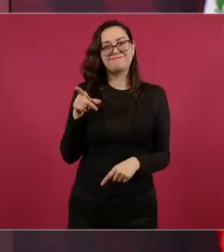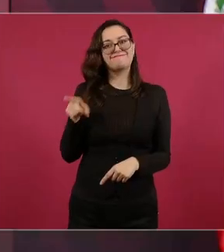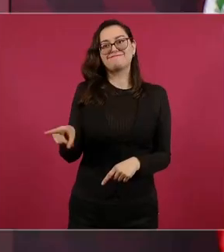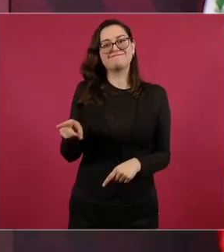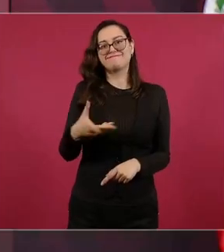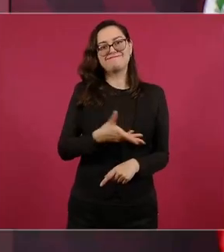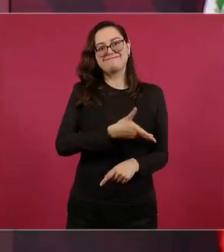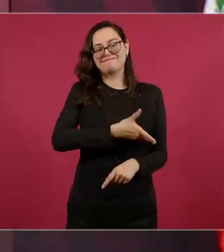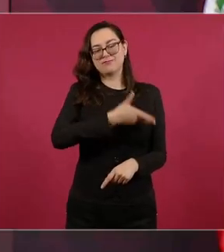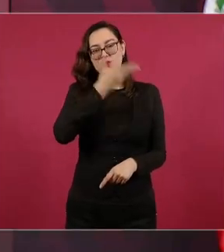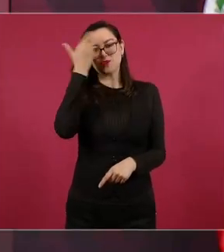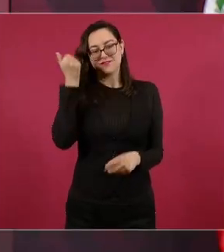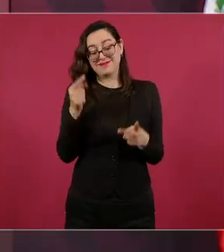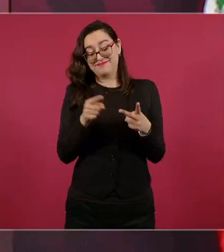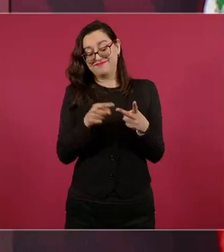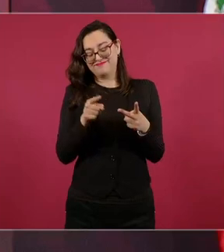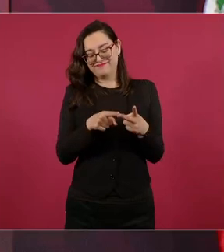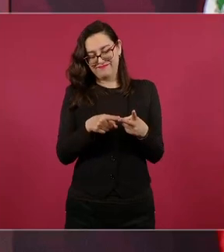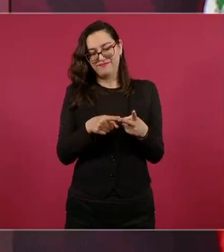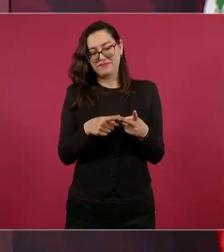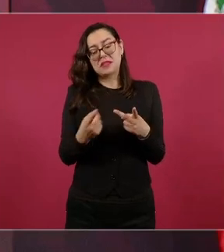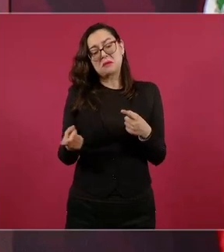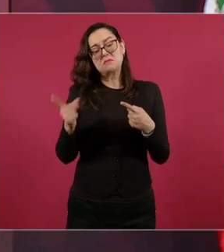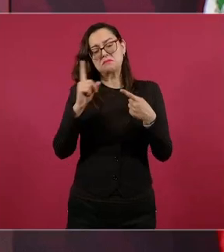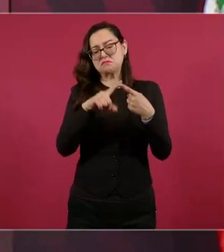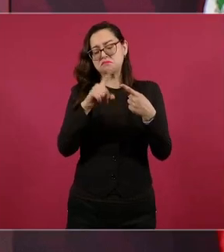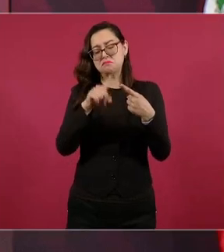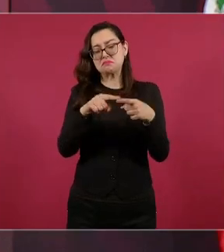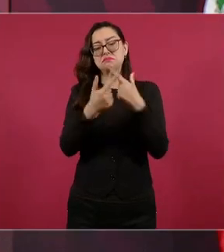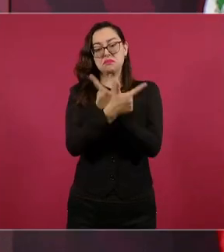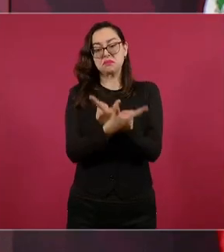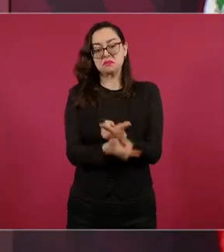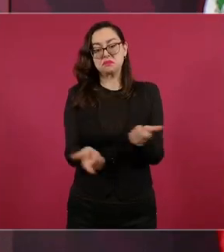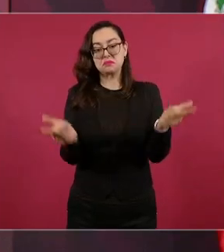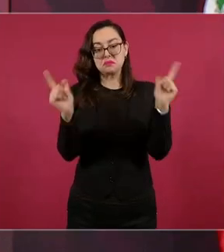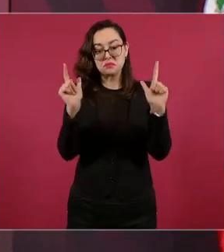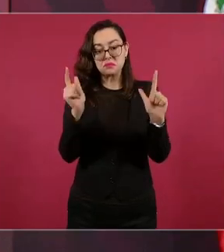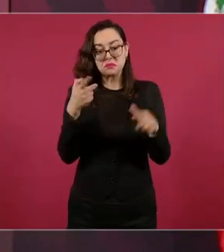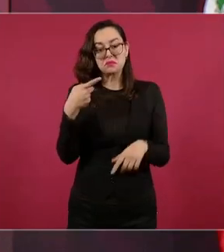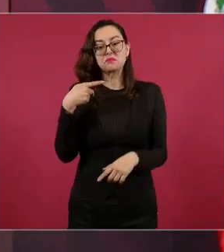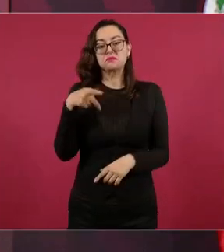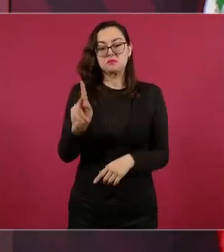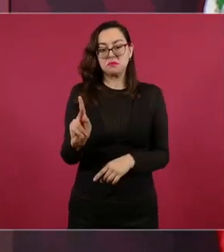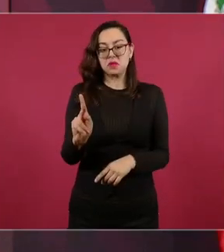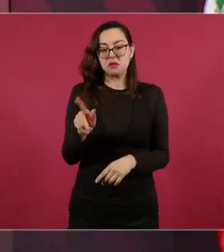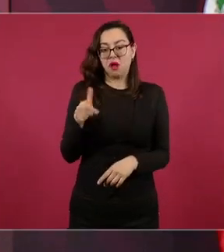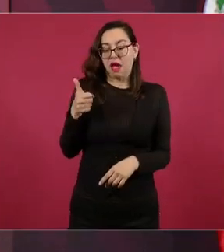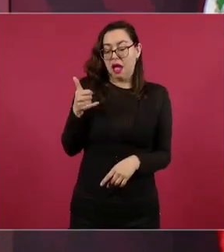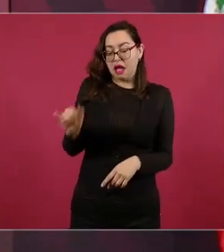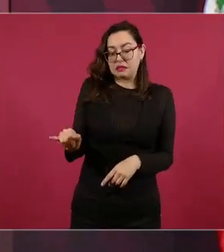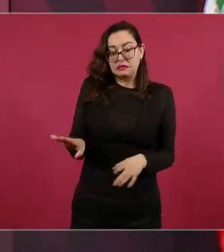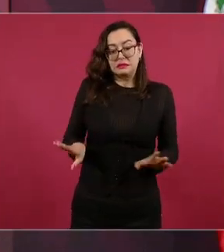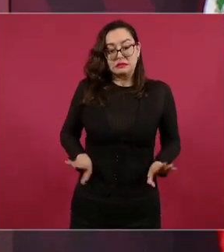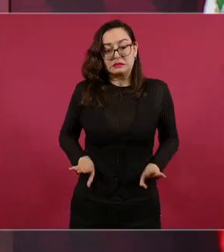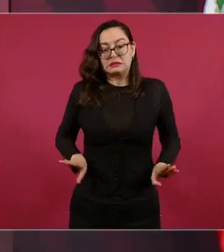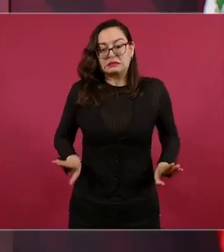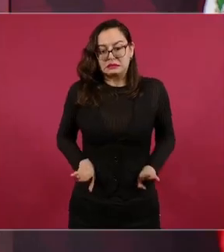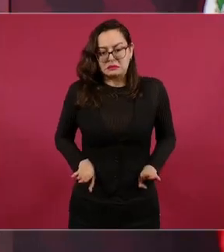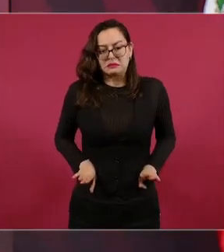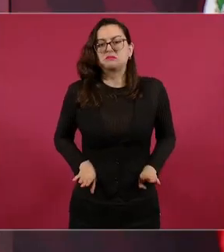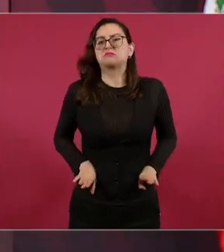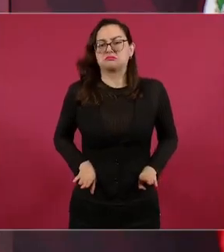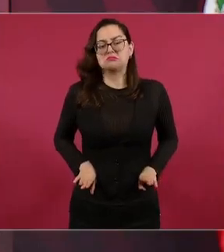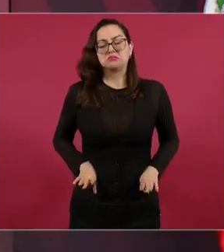pero esta concepción en nada le resta mérito de haber sido un hombre